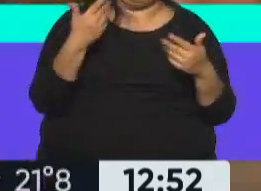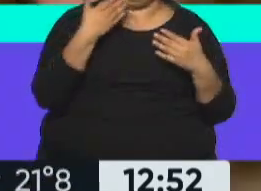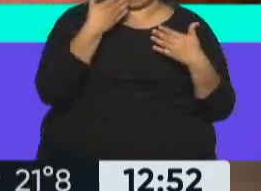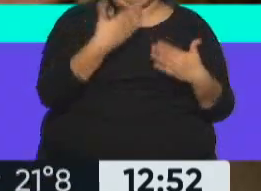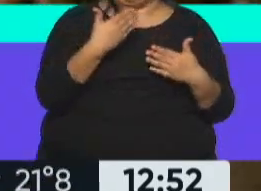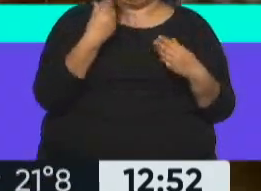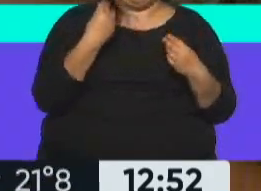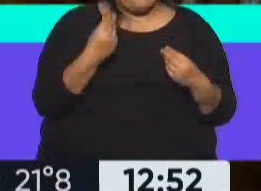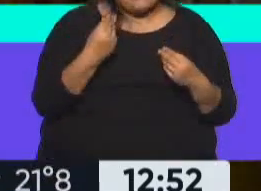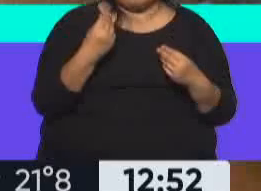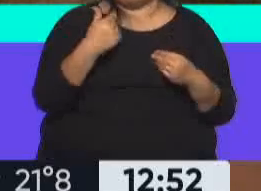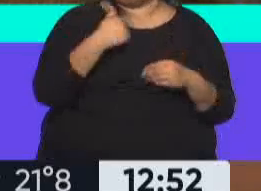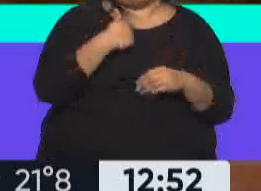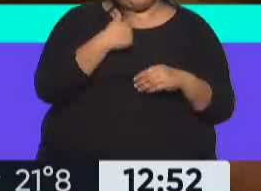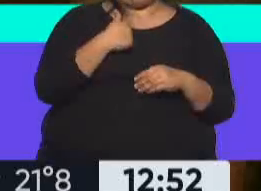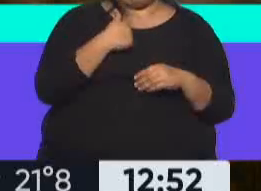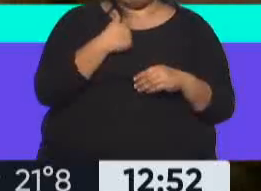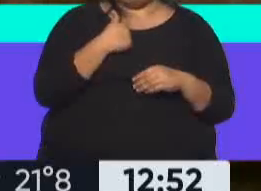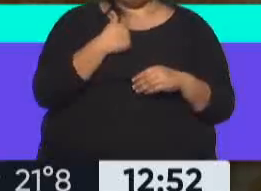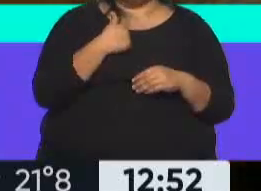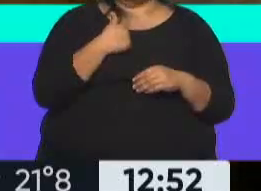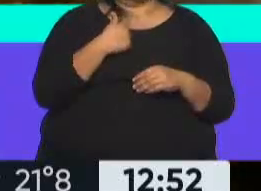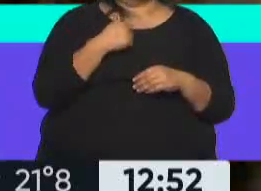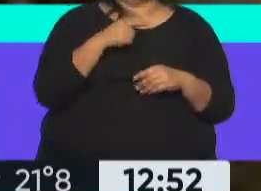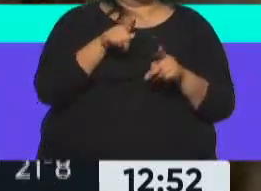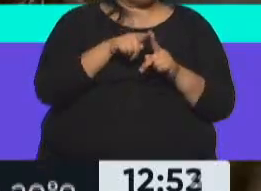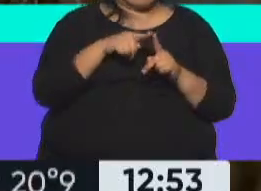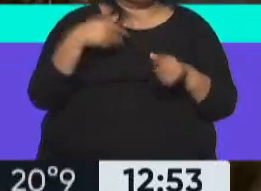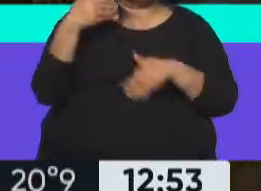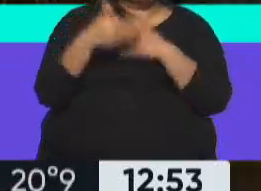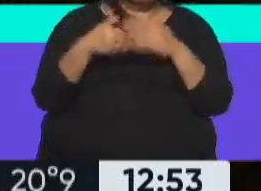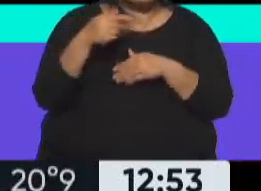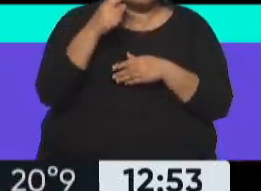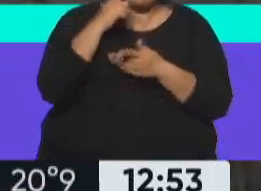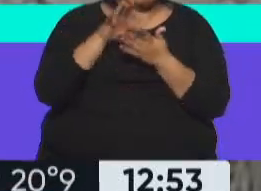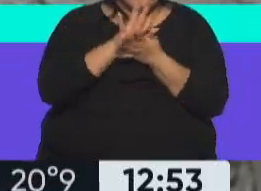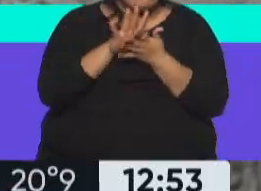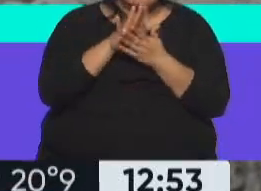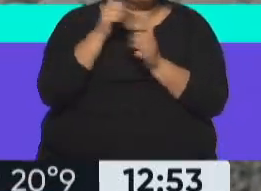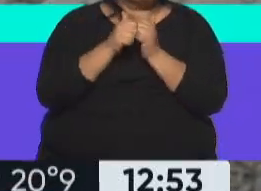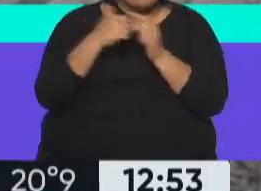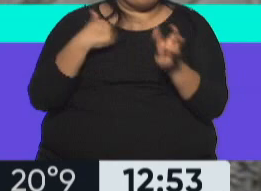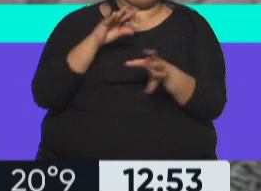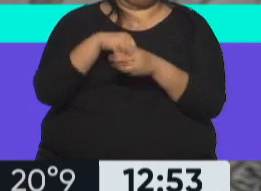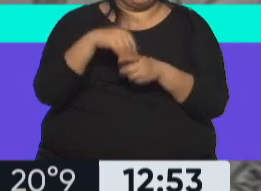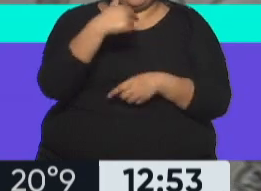de este pequeño proceso de cicatrización. Te